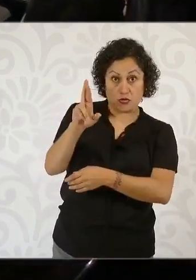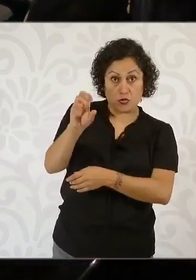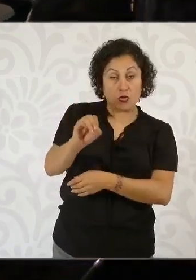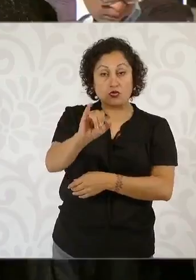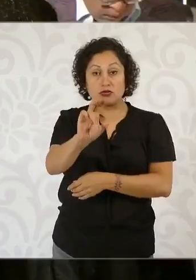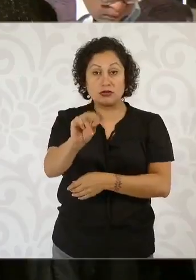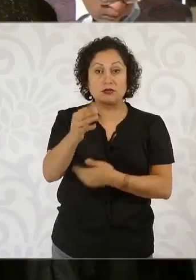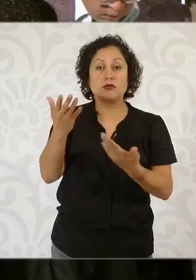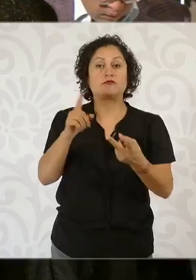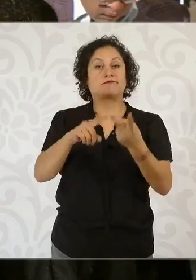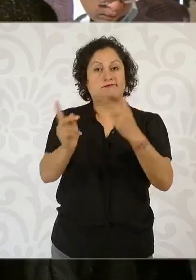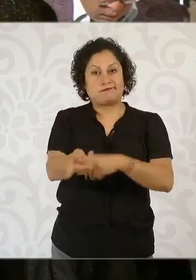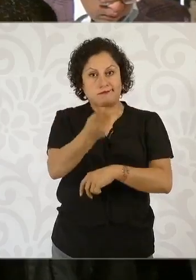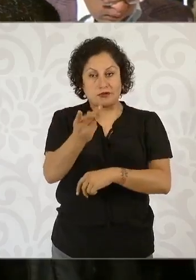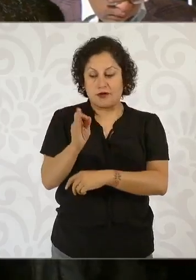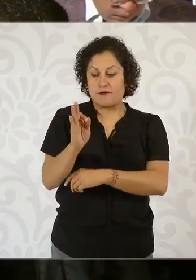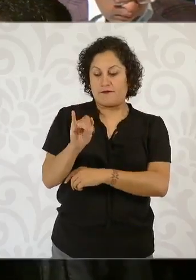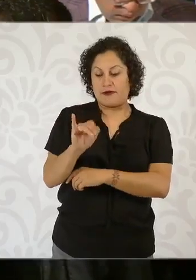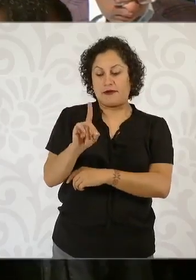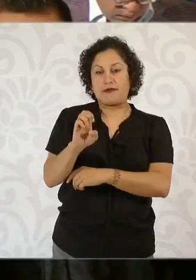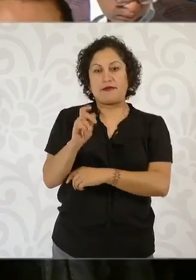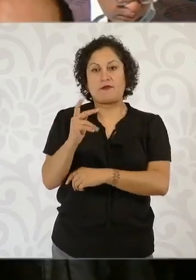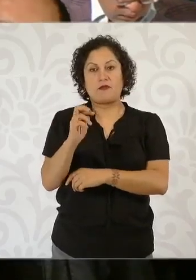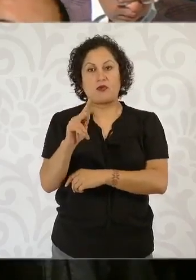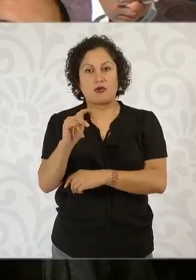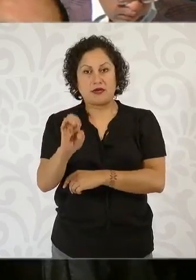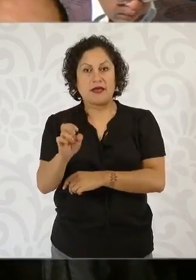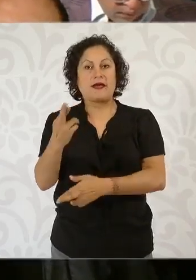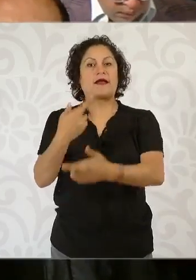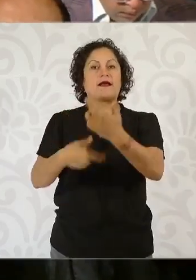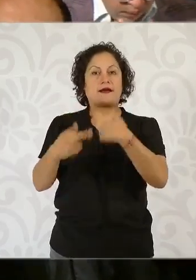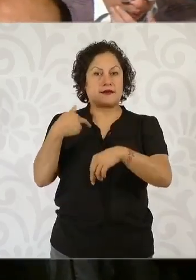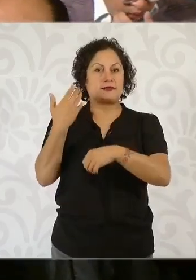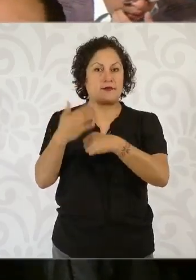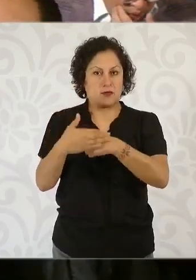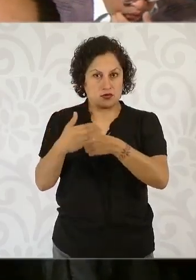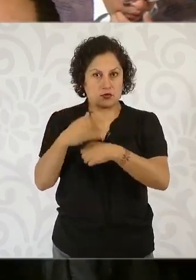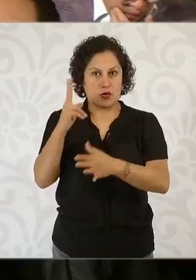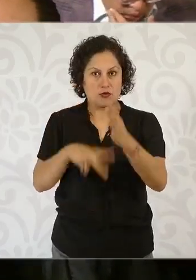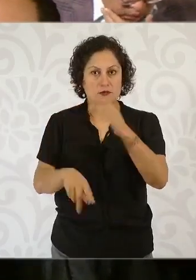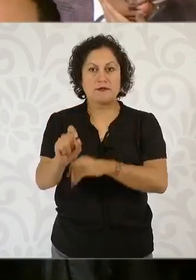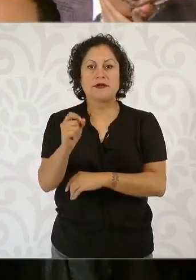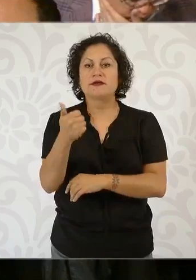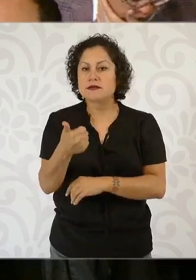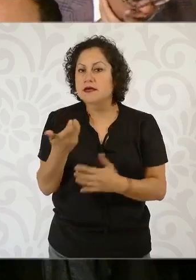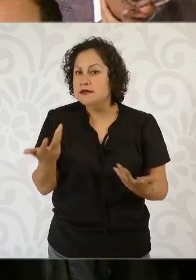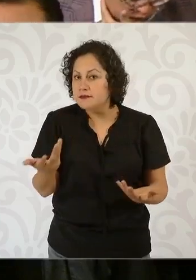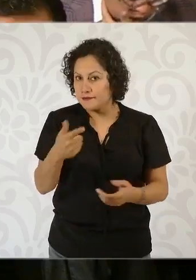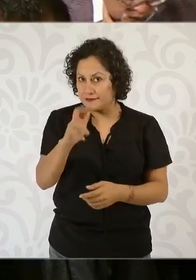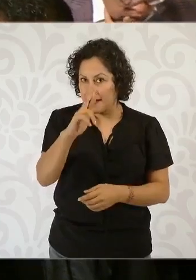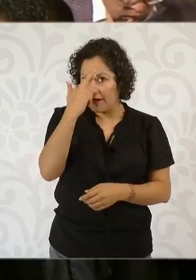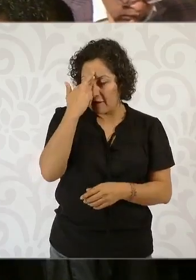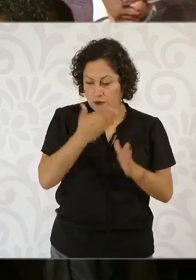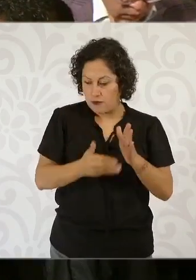de acuerdo con que Efideporte regrese hacia 2026. Recordemos que esto fue eliminado para este año,